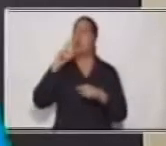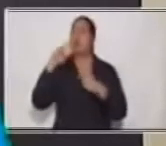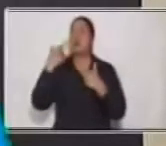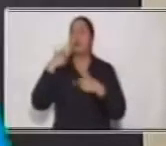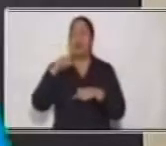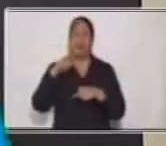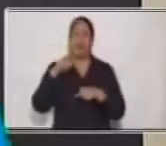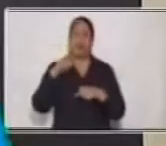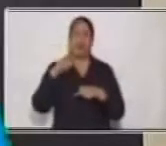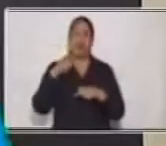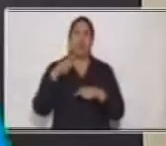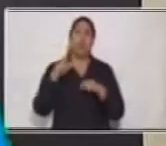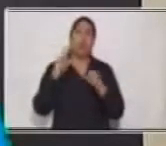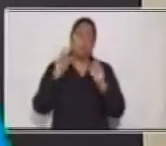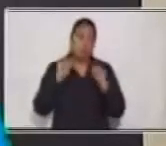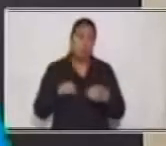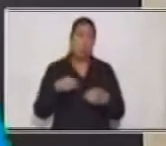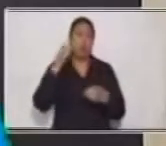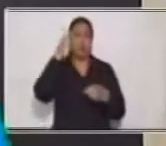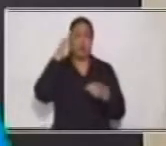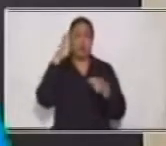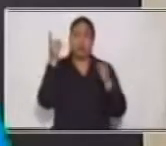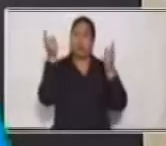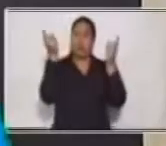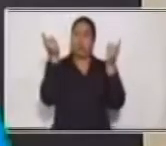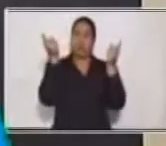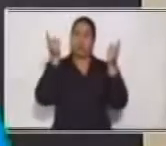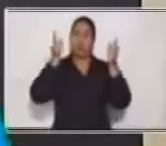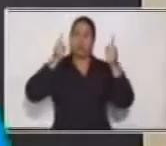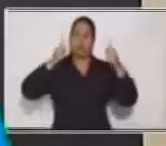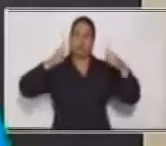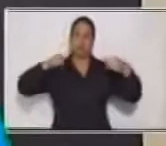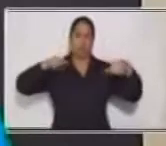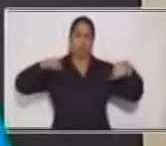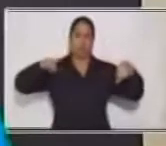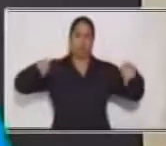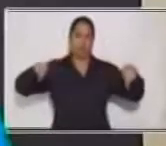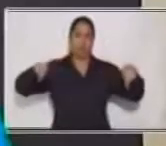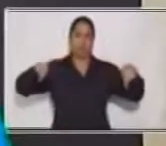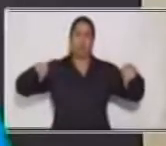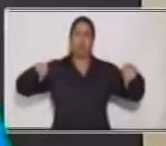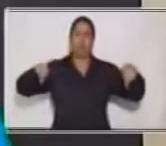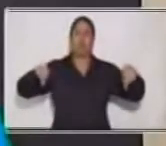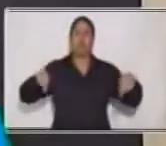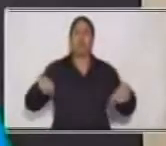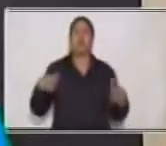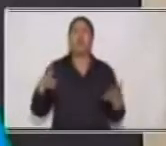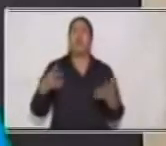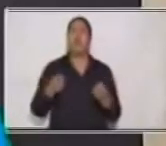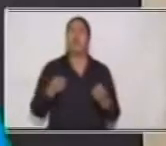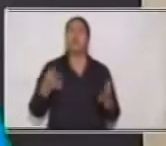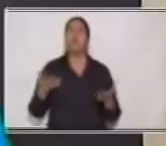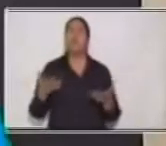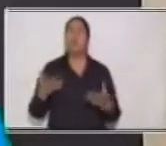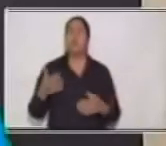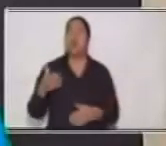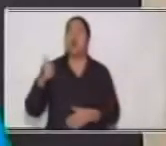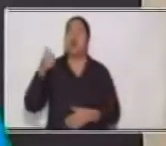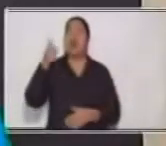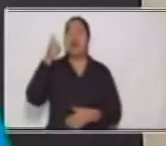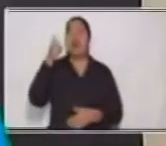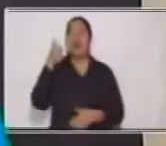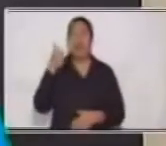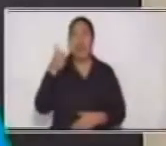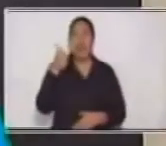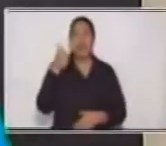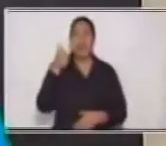Entonces, en los valores A, ahí va a empezar nuestra hipérbola y se va a acercar sin